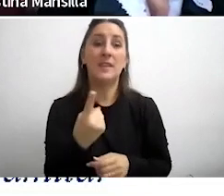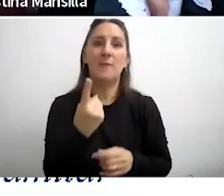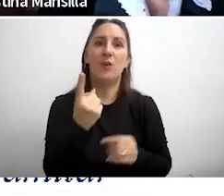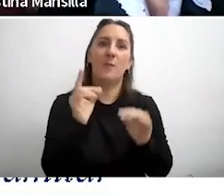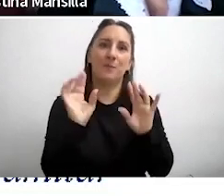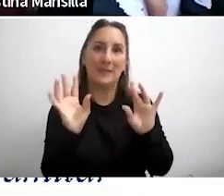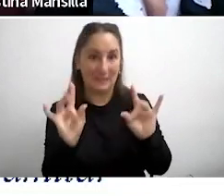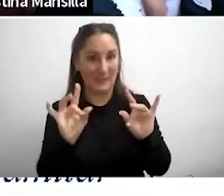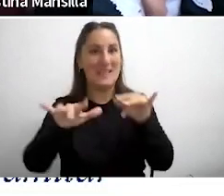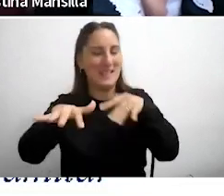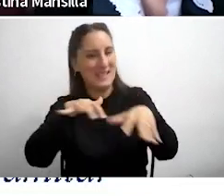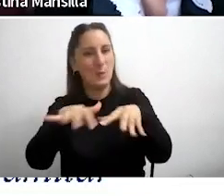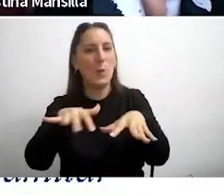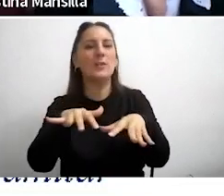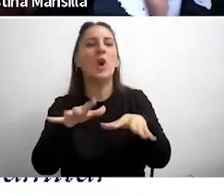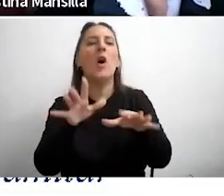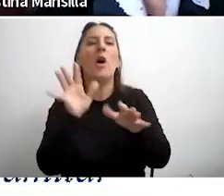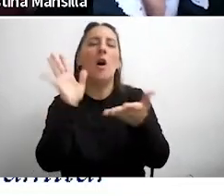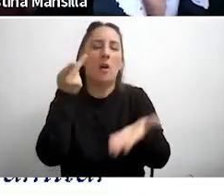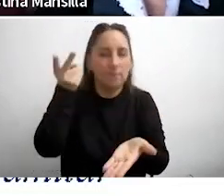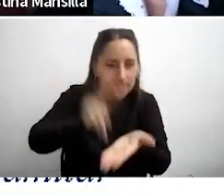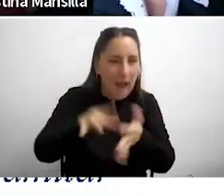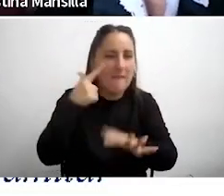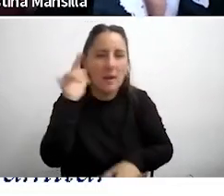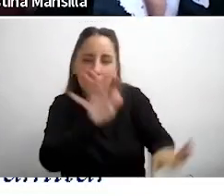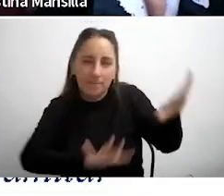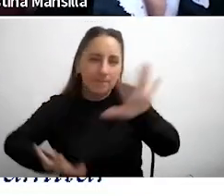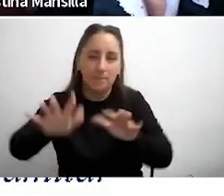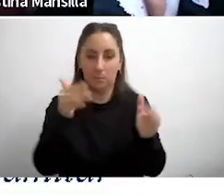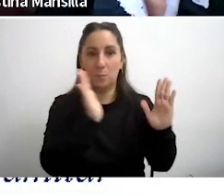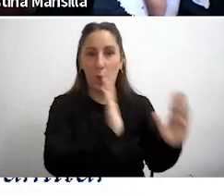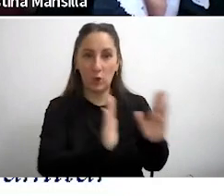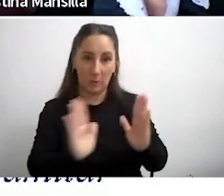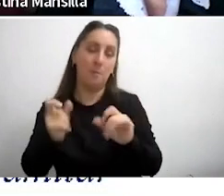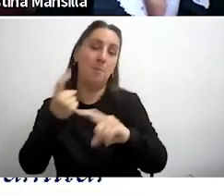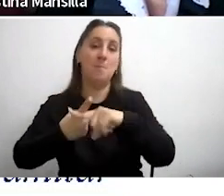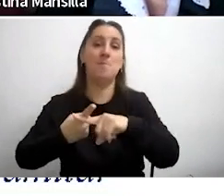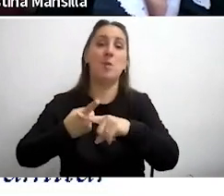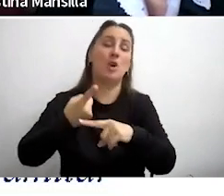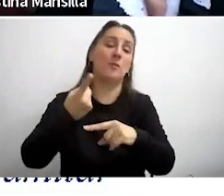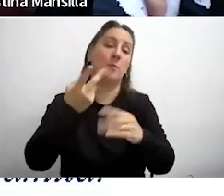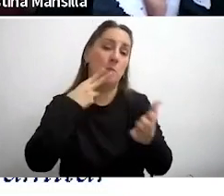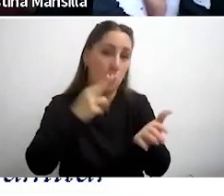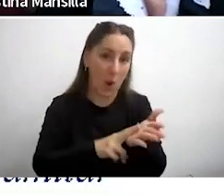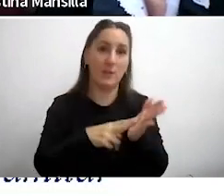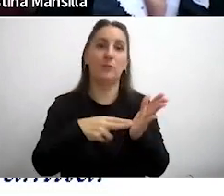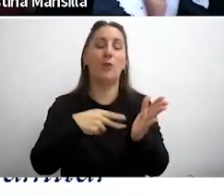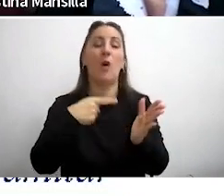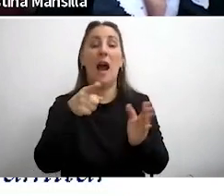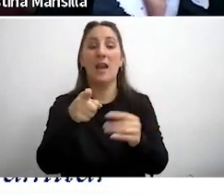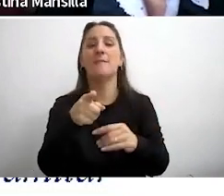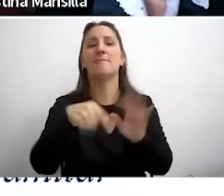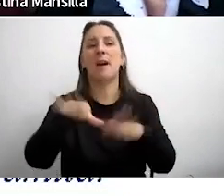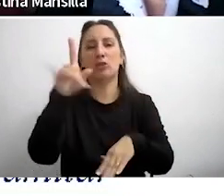que significa la reingeniería del procedimiento por razones de administración tributaria, donde se hacen